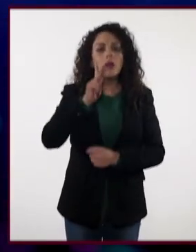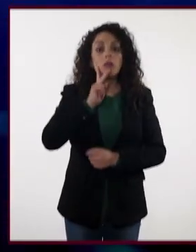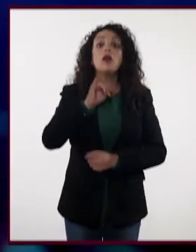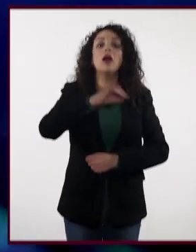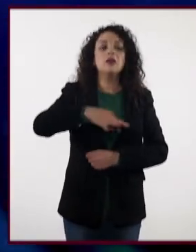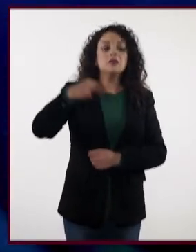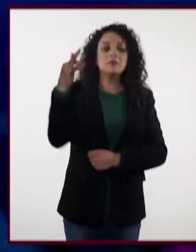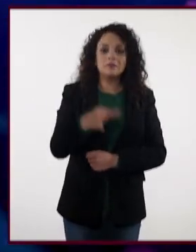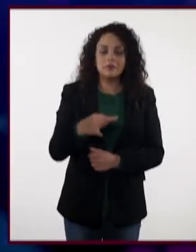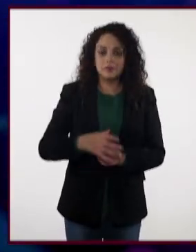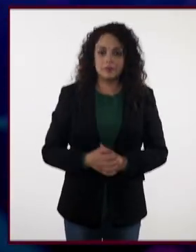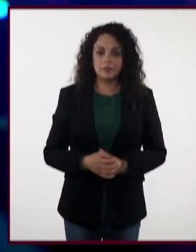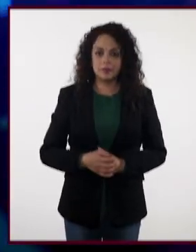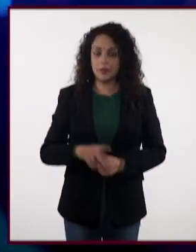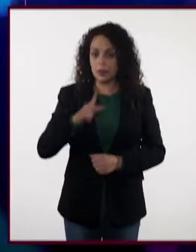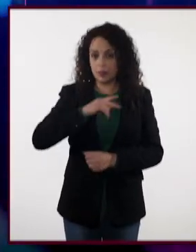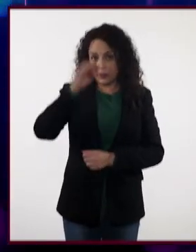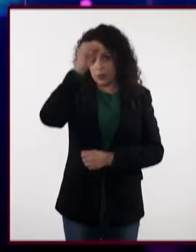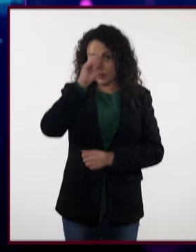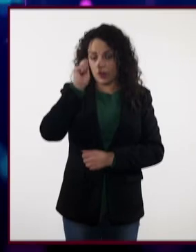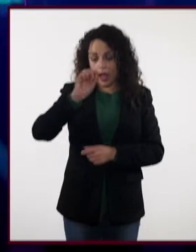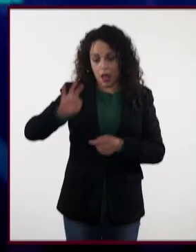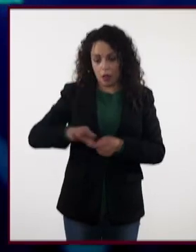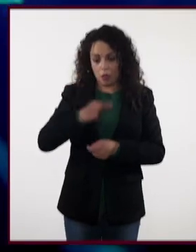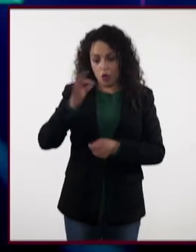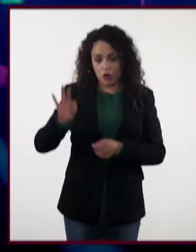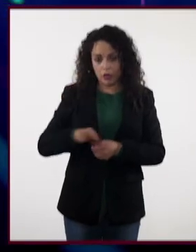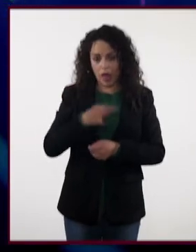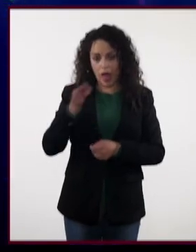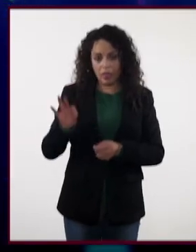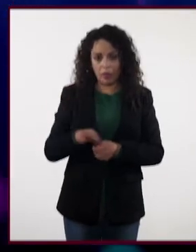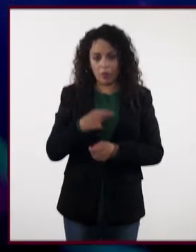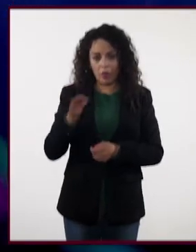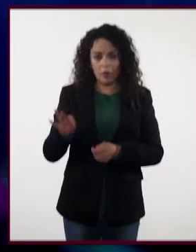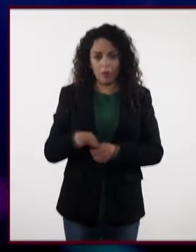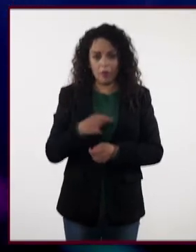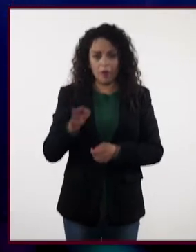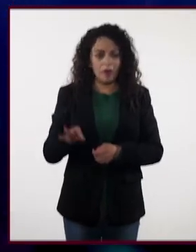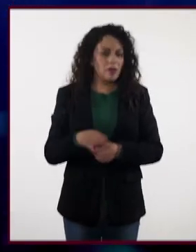creo que el bordado es algo muy intuitivo, ¿no? Y que realmente, pues